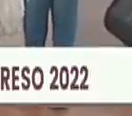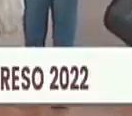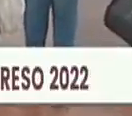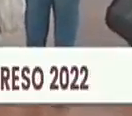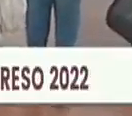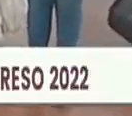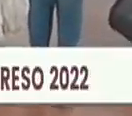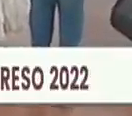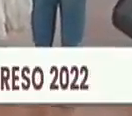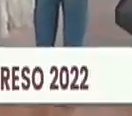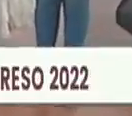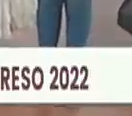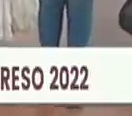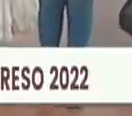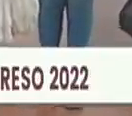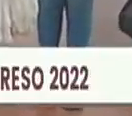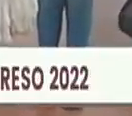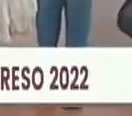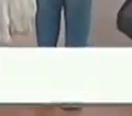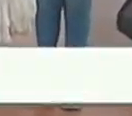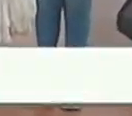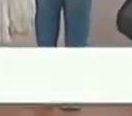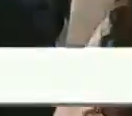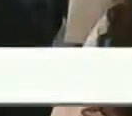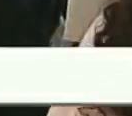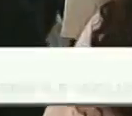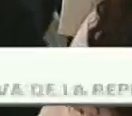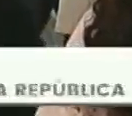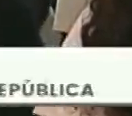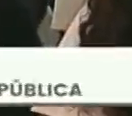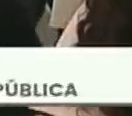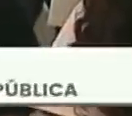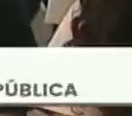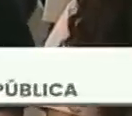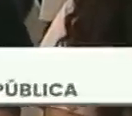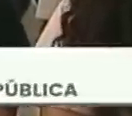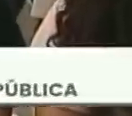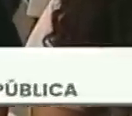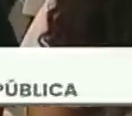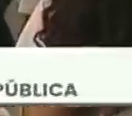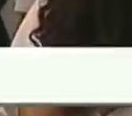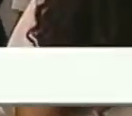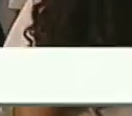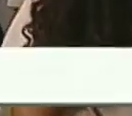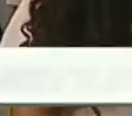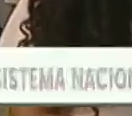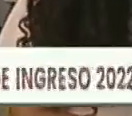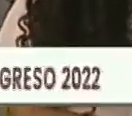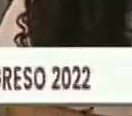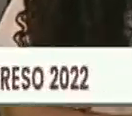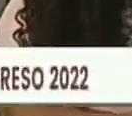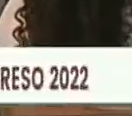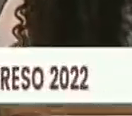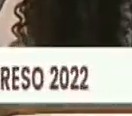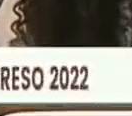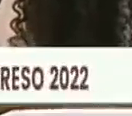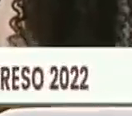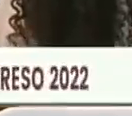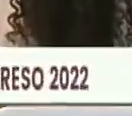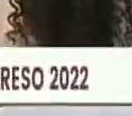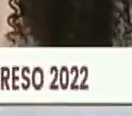incrementos de cupo y bueno, también las carreras priorizadas. ¿Qué nos tienes que decir tú, Yelixe, que estuviste junto a la